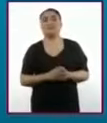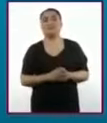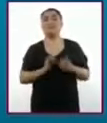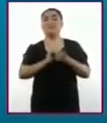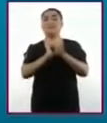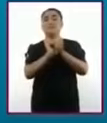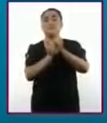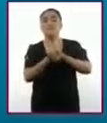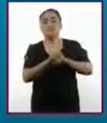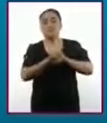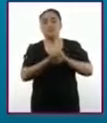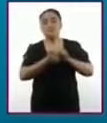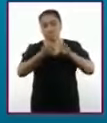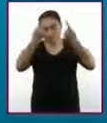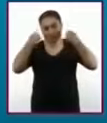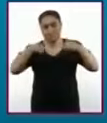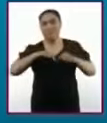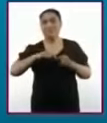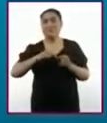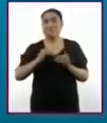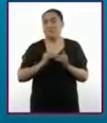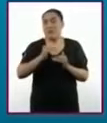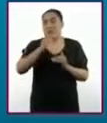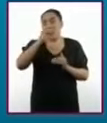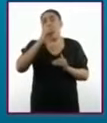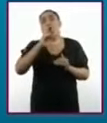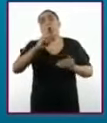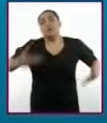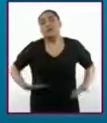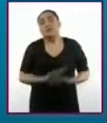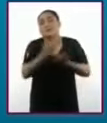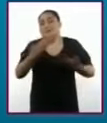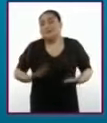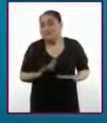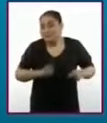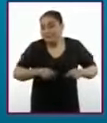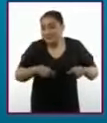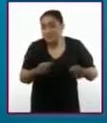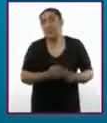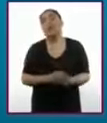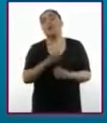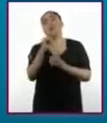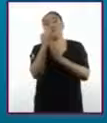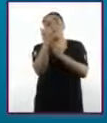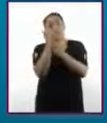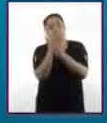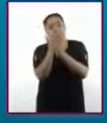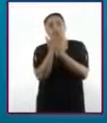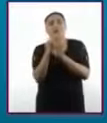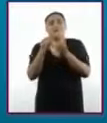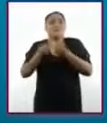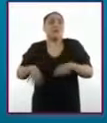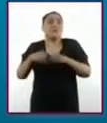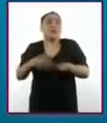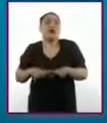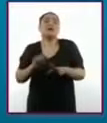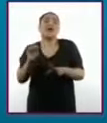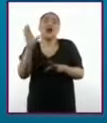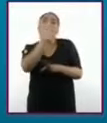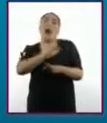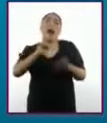desarrollarse y reproducirse. Y una parte menor se pierde en forma de calor cuando el animal se mueve